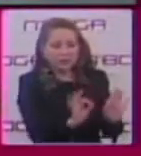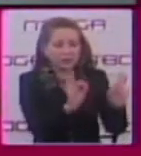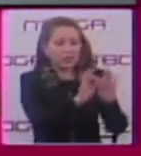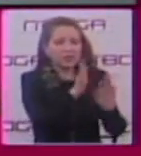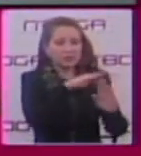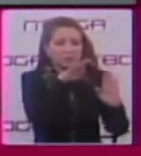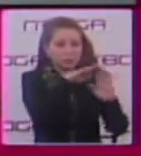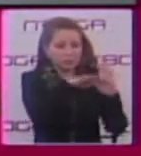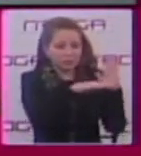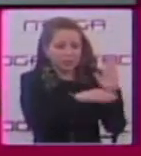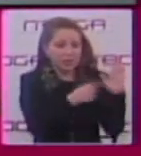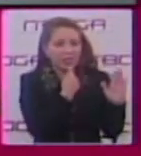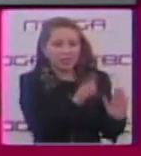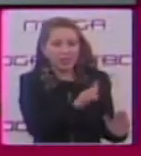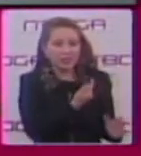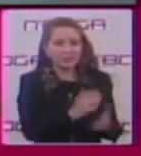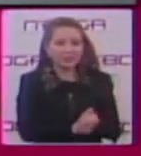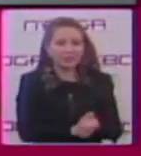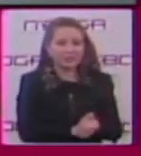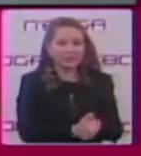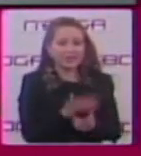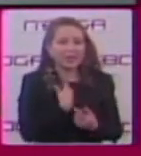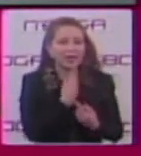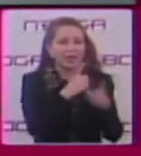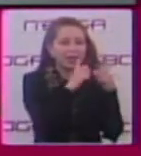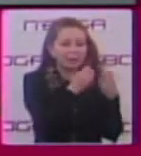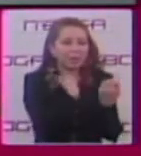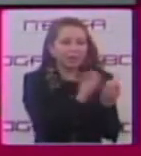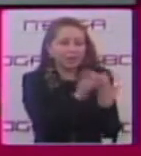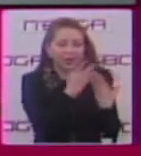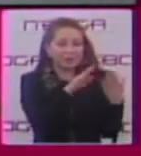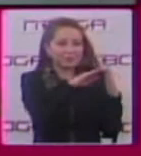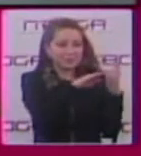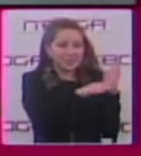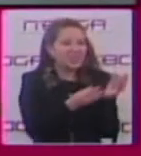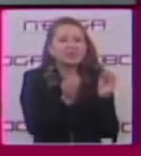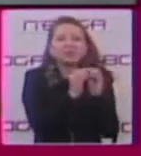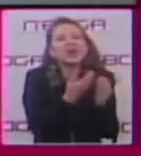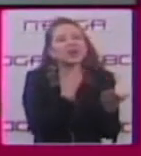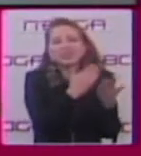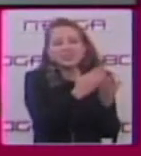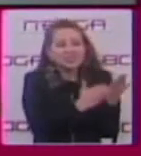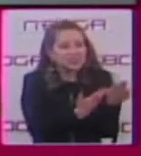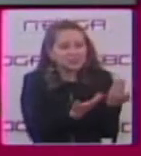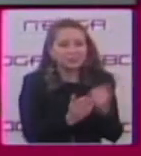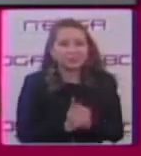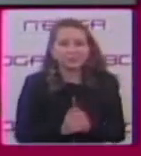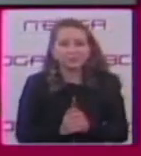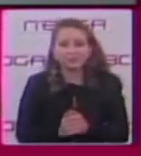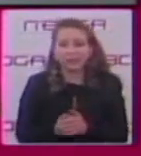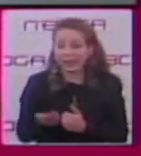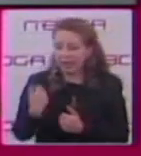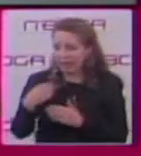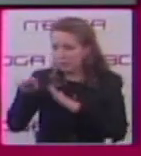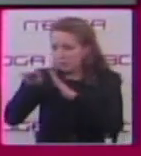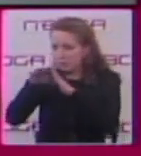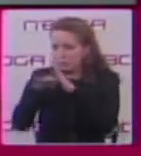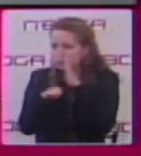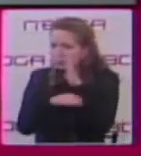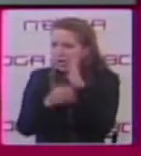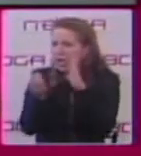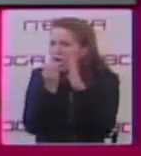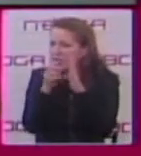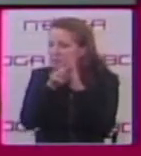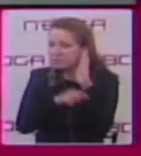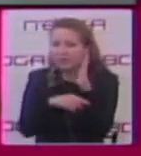del menú que nos quiera mencionar? Porque yo le iba a preguntar sobre el menú, pero ya me mencionó las flautas, los tacos. ¿Qué más podemos encontrar? A ver, el menú tiene como base